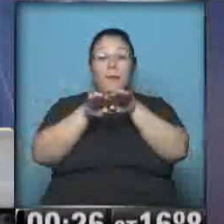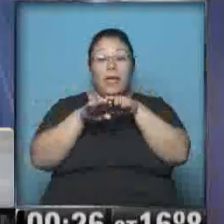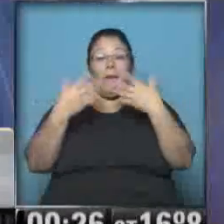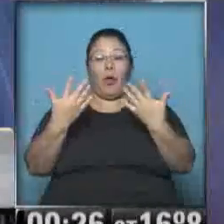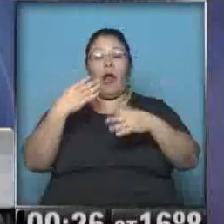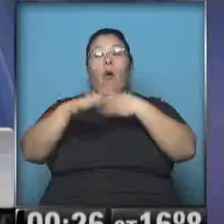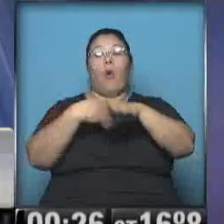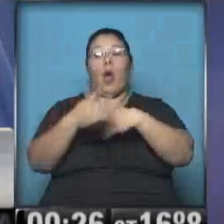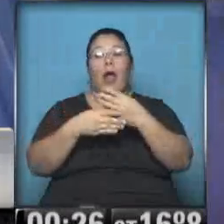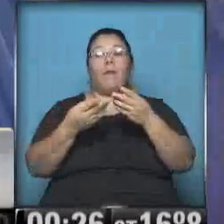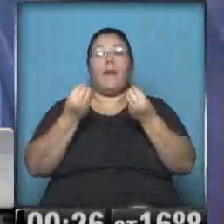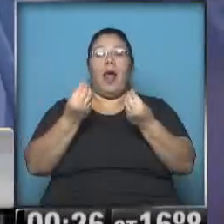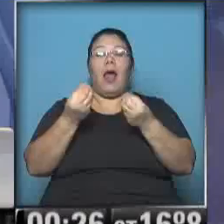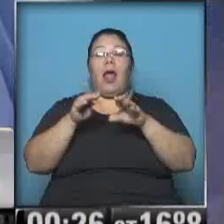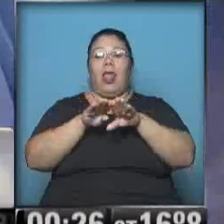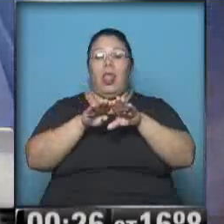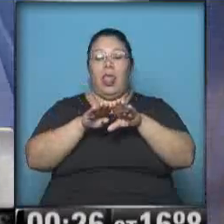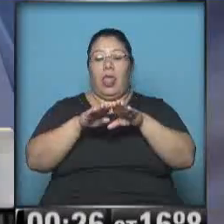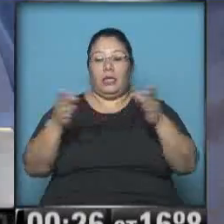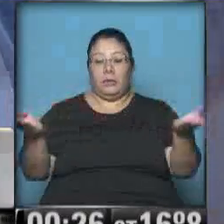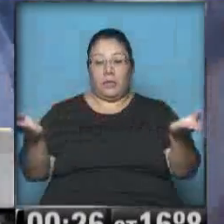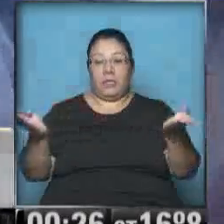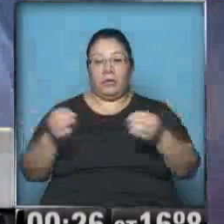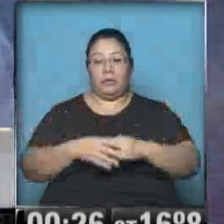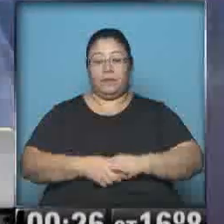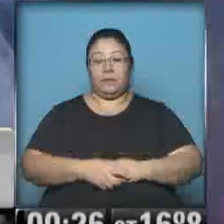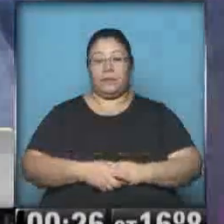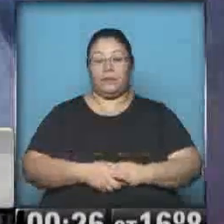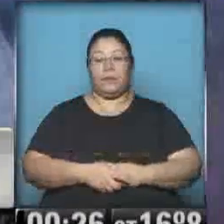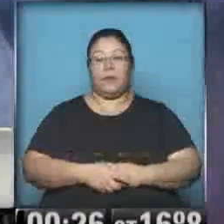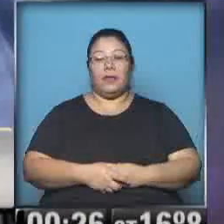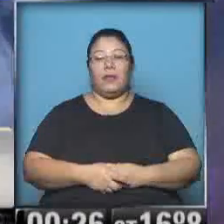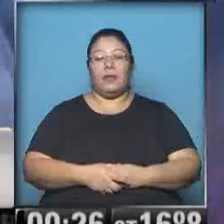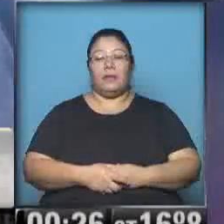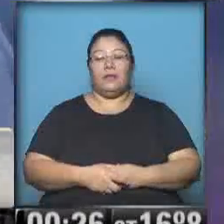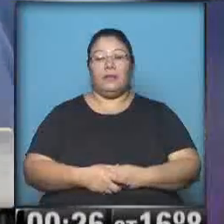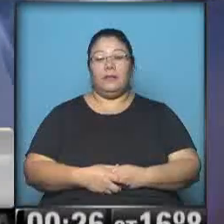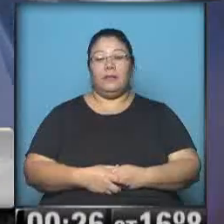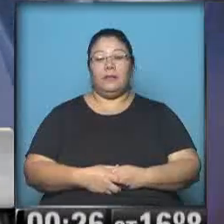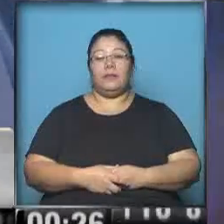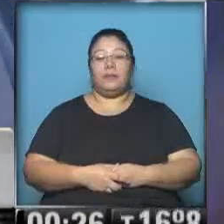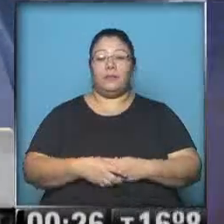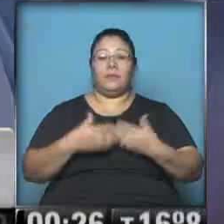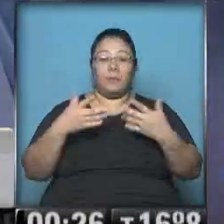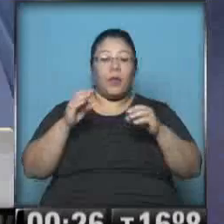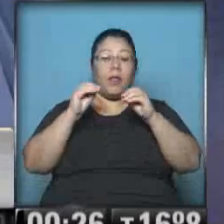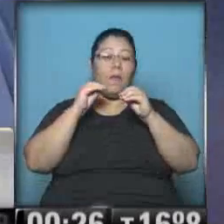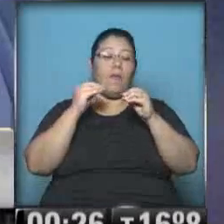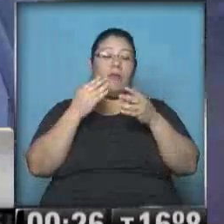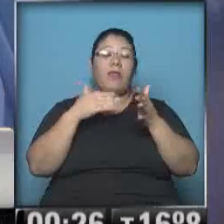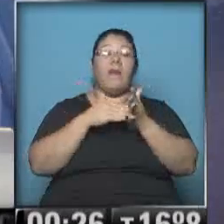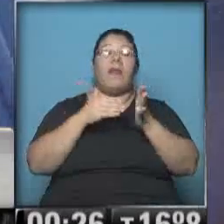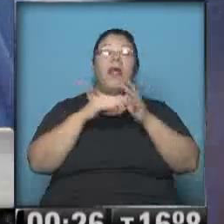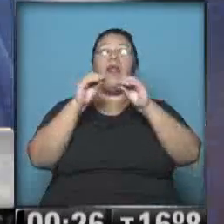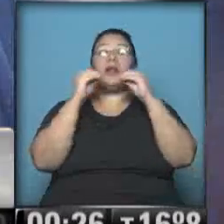Lanús, sí habrá un partido de desempate. Si había tres equipos en la disputa por el título, se iba a definir por los resultados entre ellos. El resto